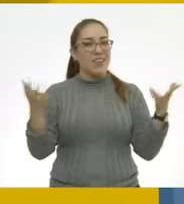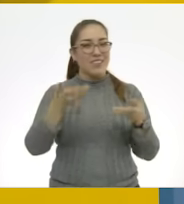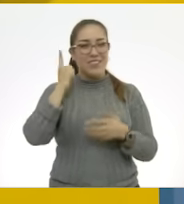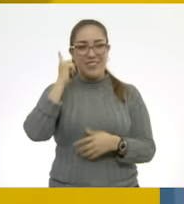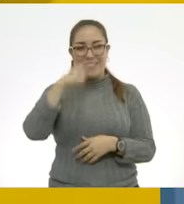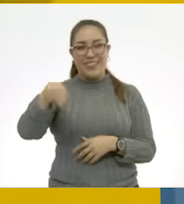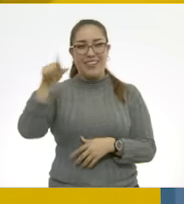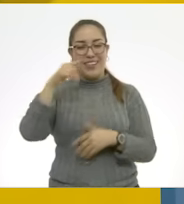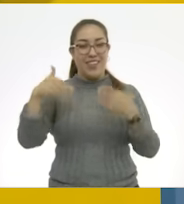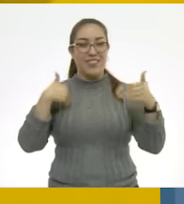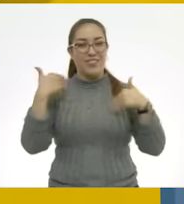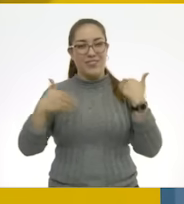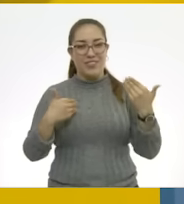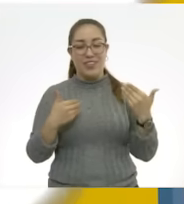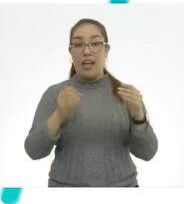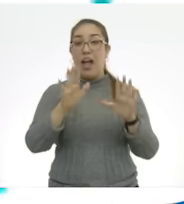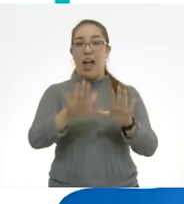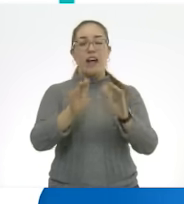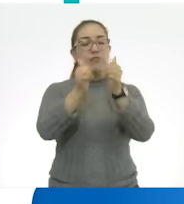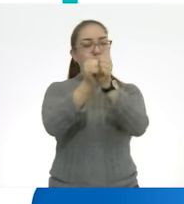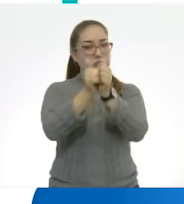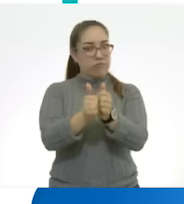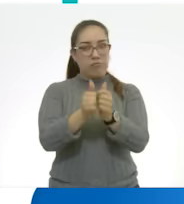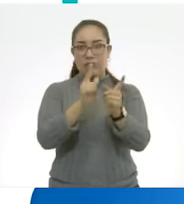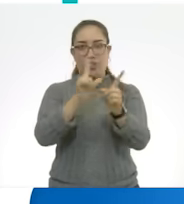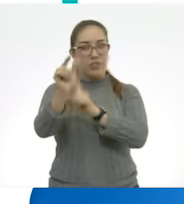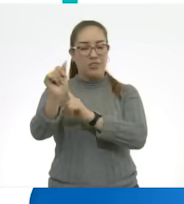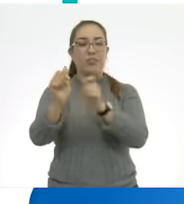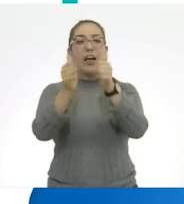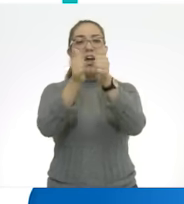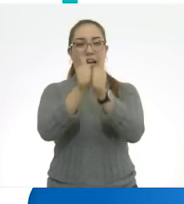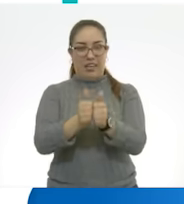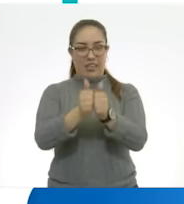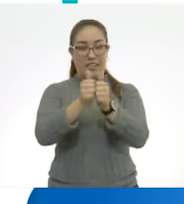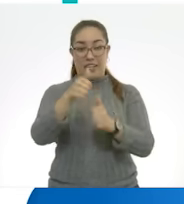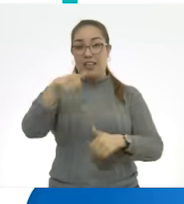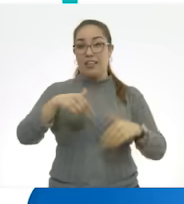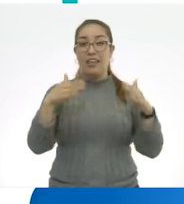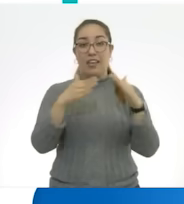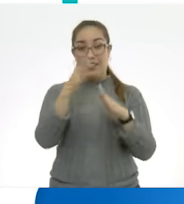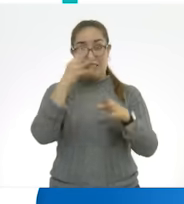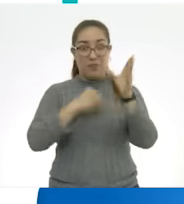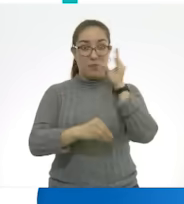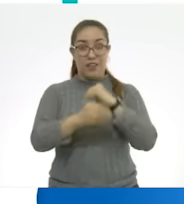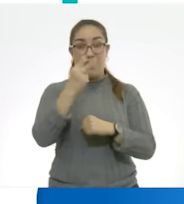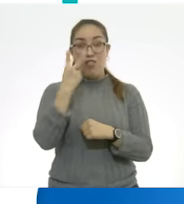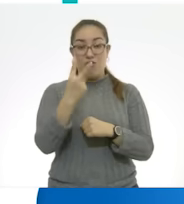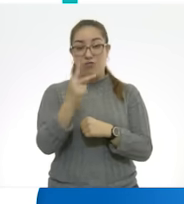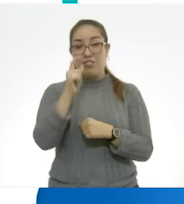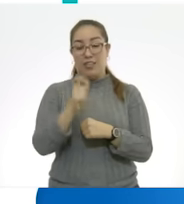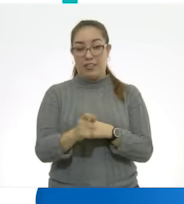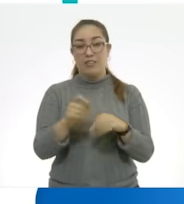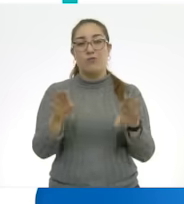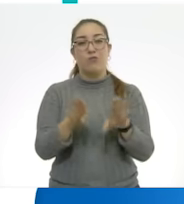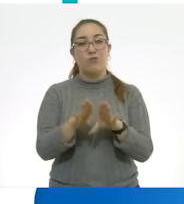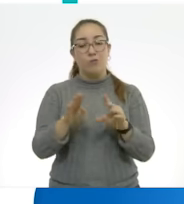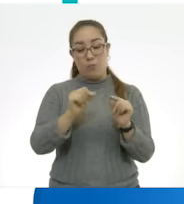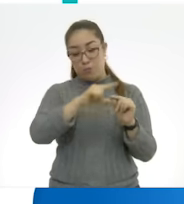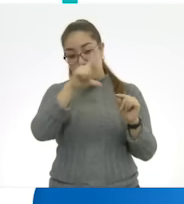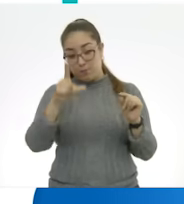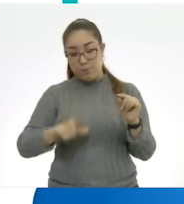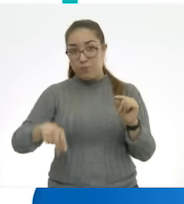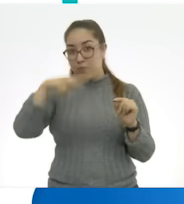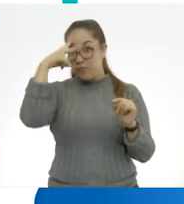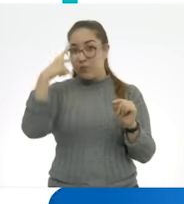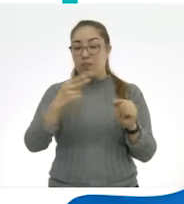nosotros. No se muevan de sus lugares porque continuamos aquí en Aprende en Casa 2 con Aprendiendo a Amar a México.